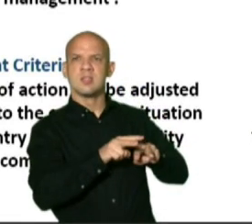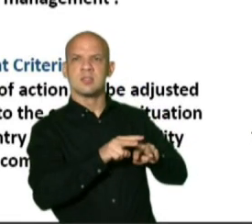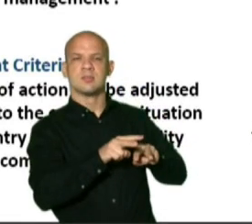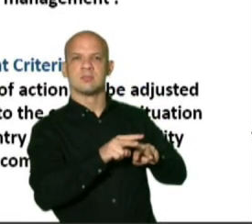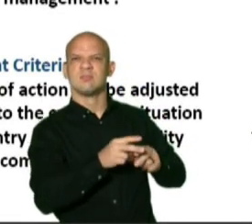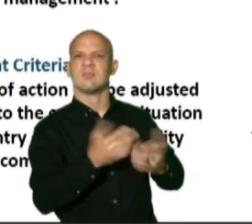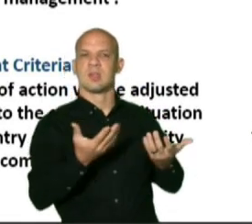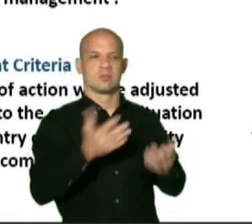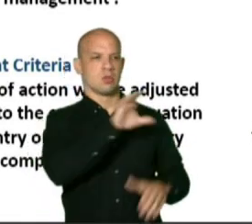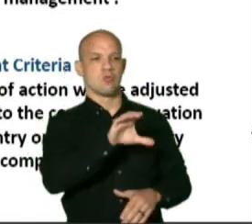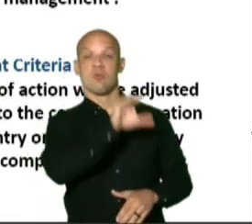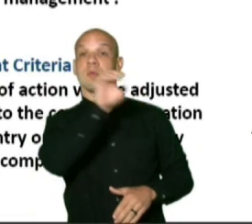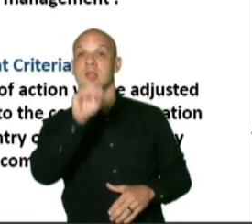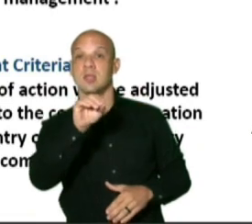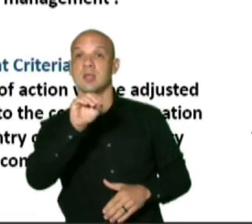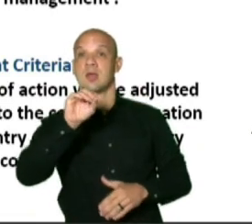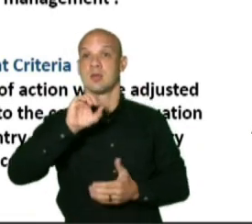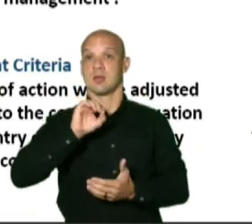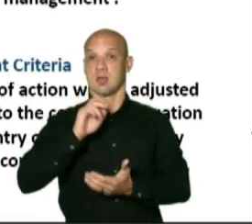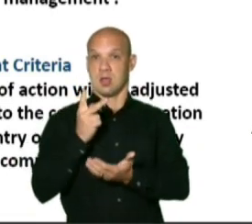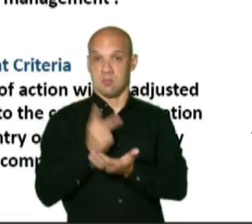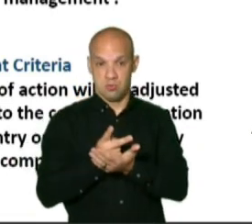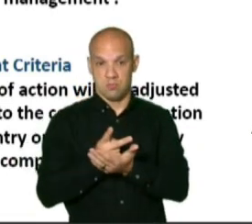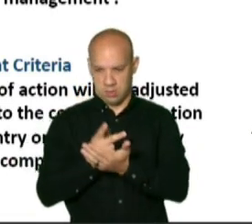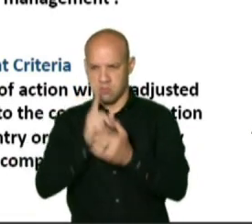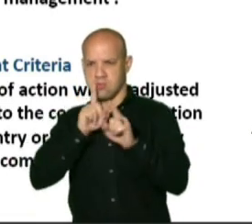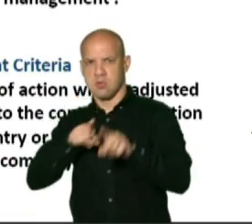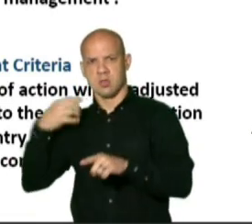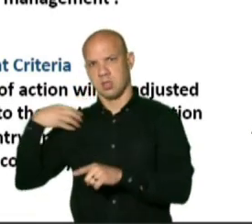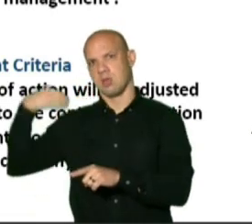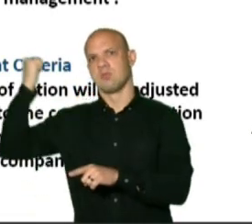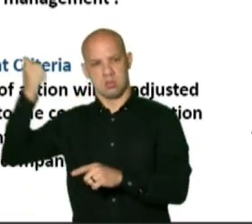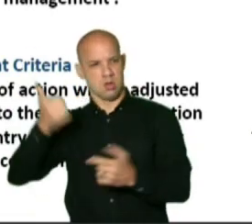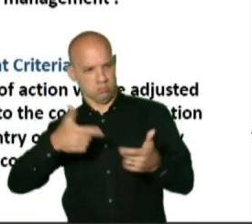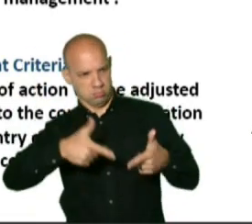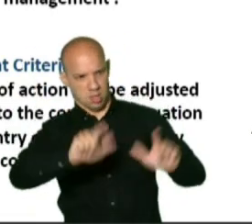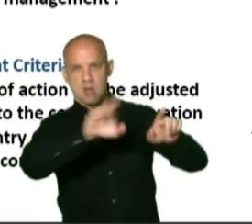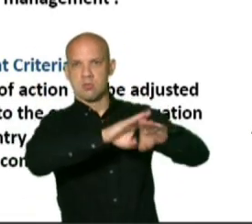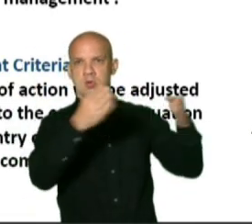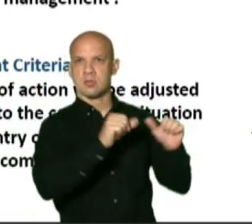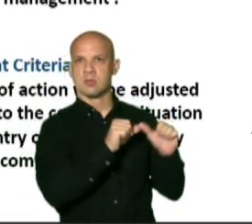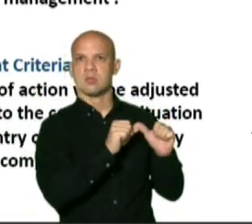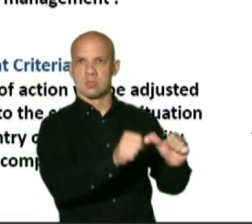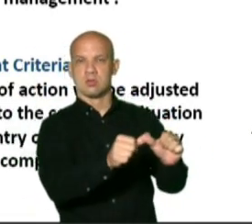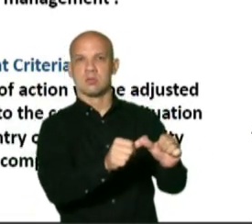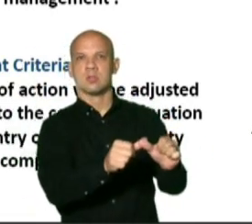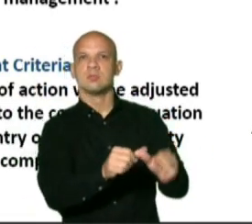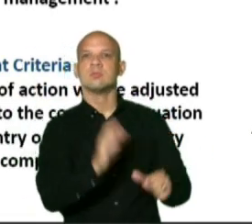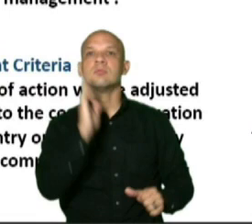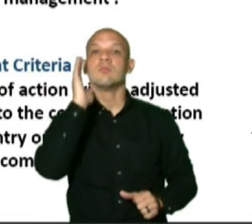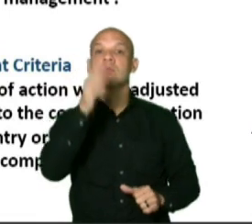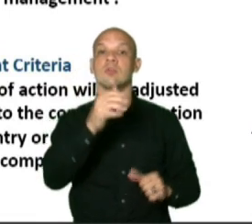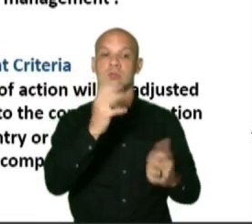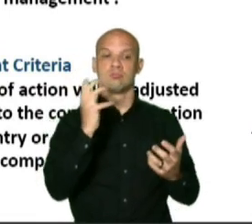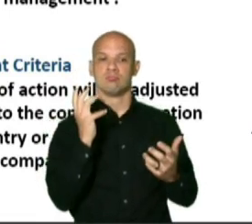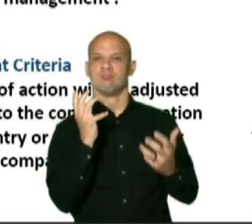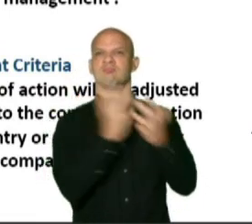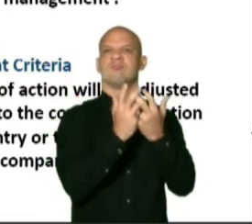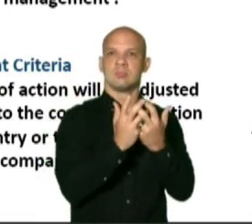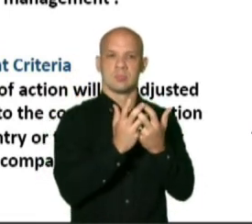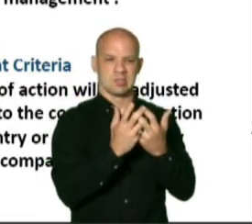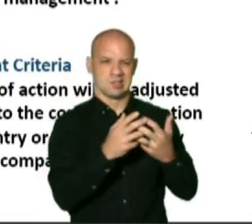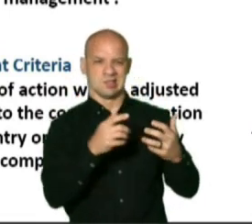estén autorizadas por la orden ejecutiva van a implementar este programa con unos criterios